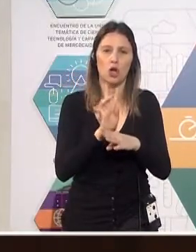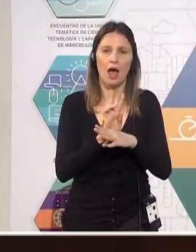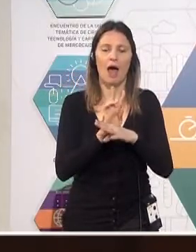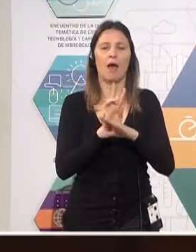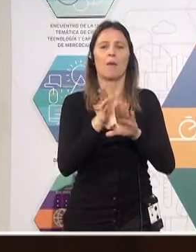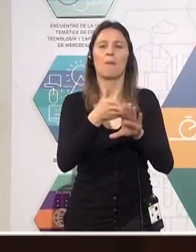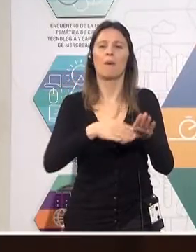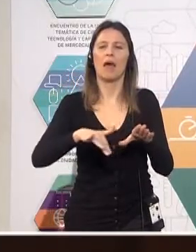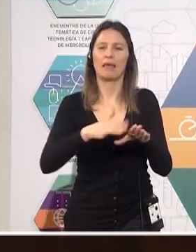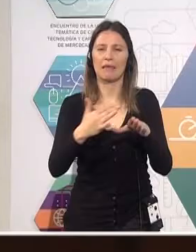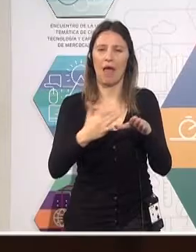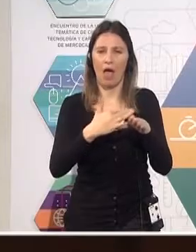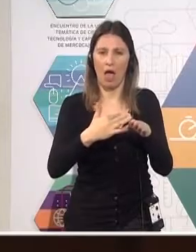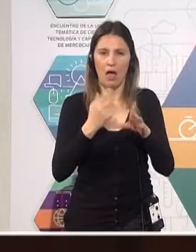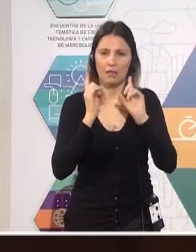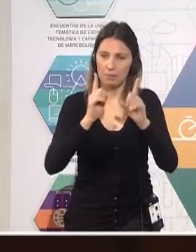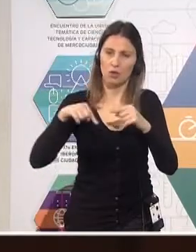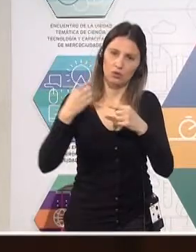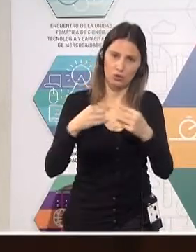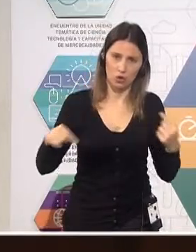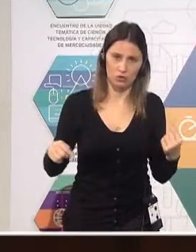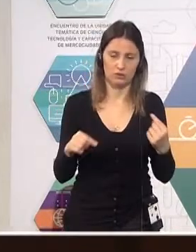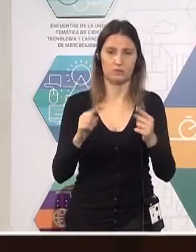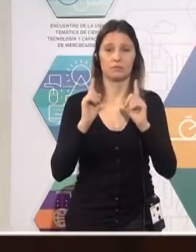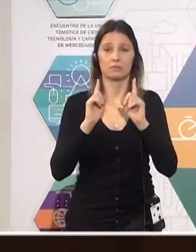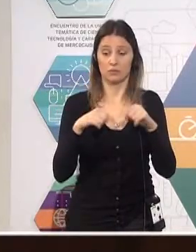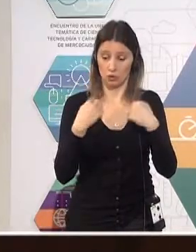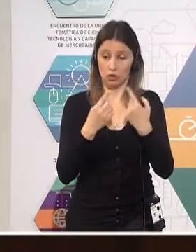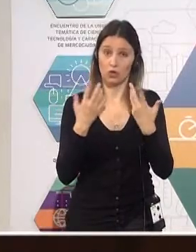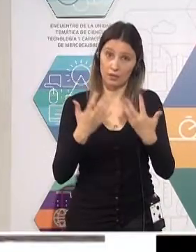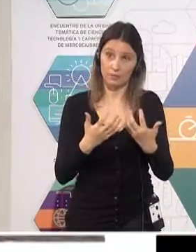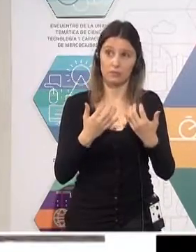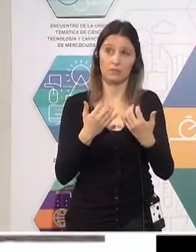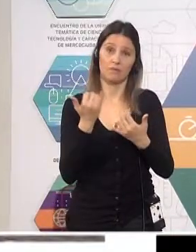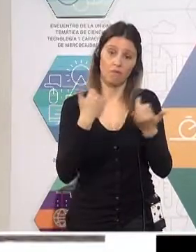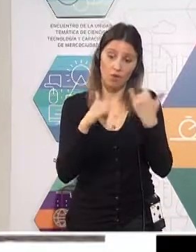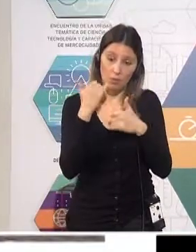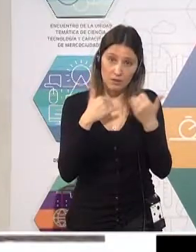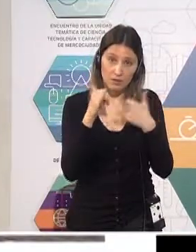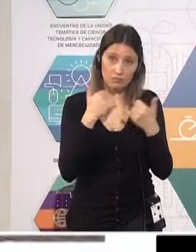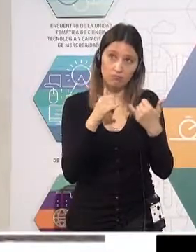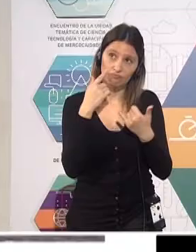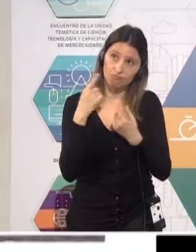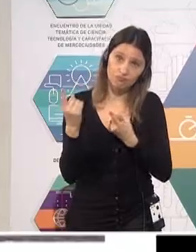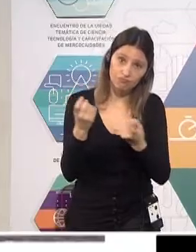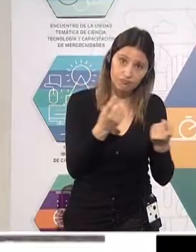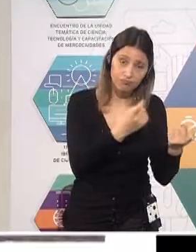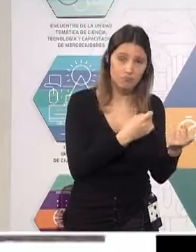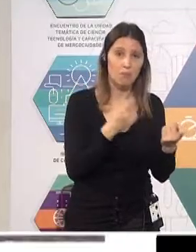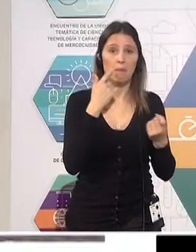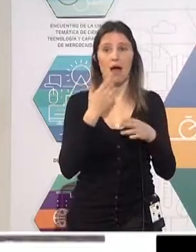otros otros dispositivos más lo que queremos aportar es tratar de hacer este pronóstico